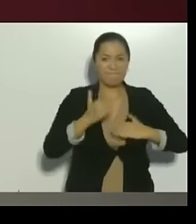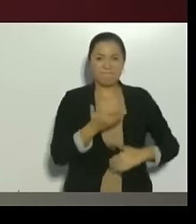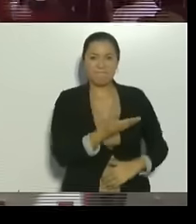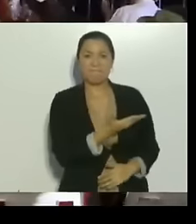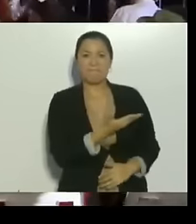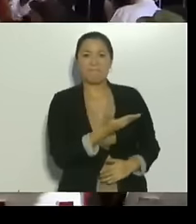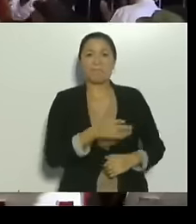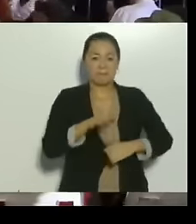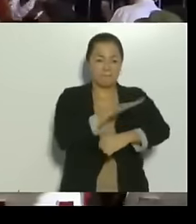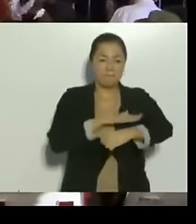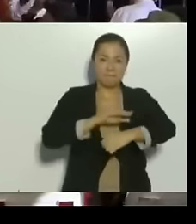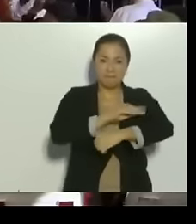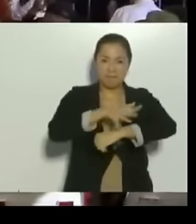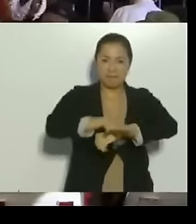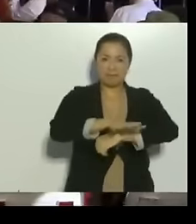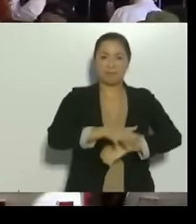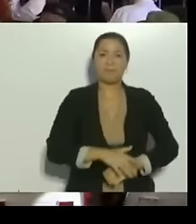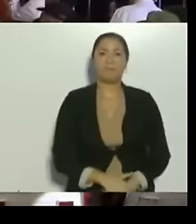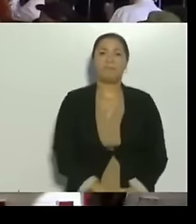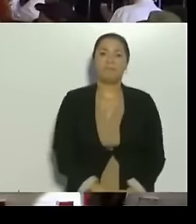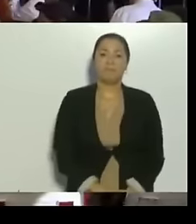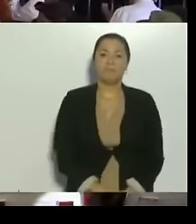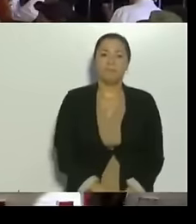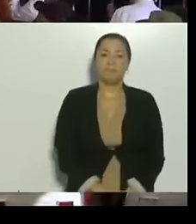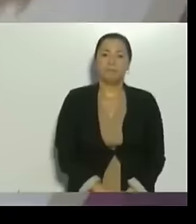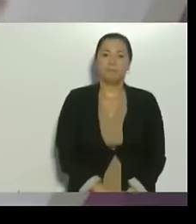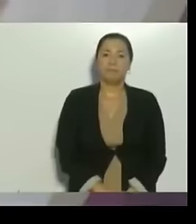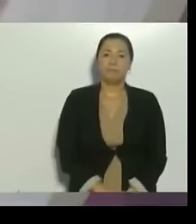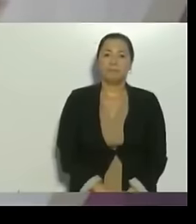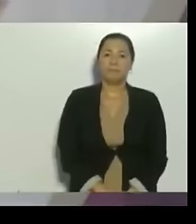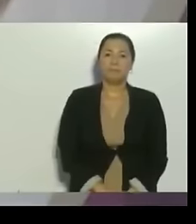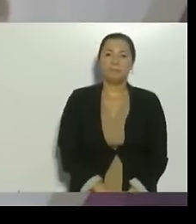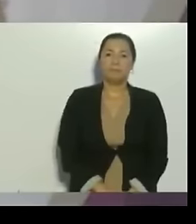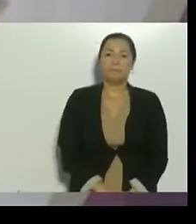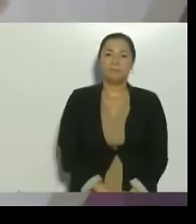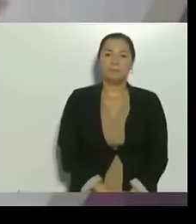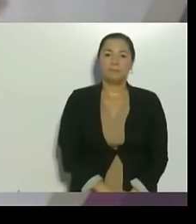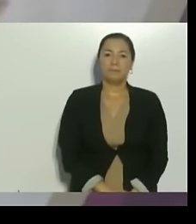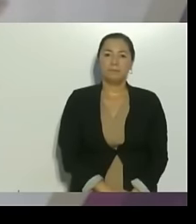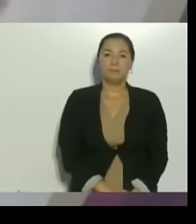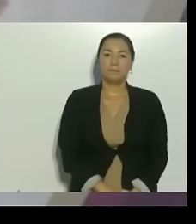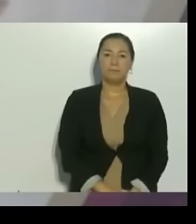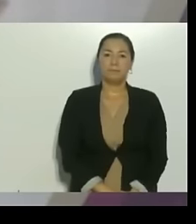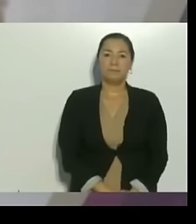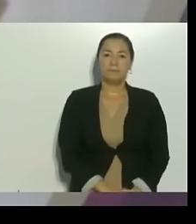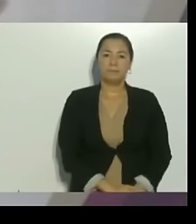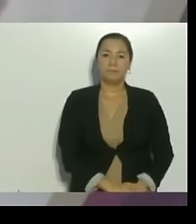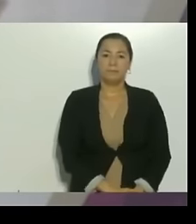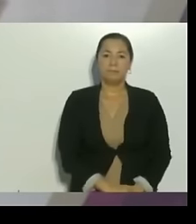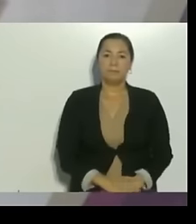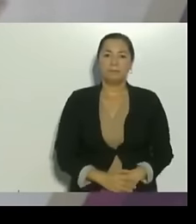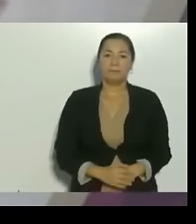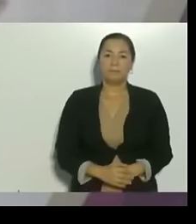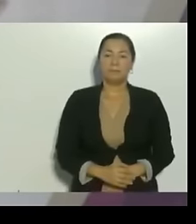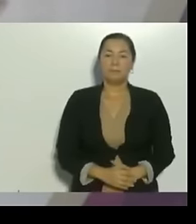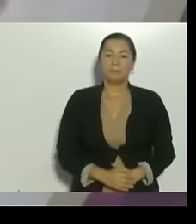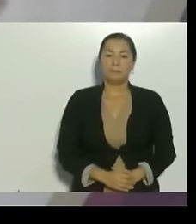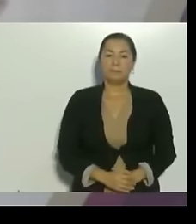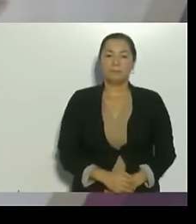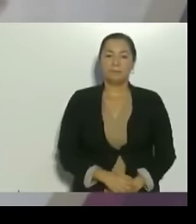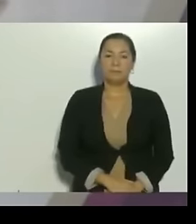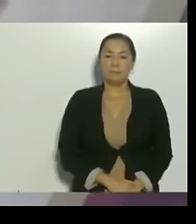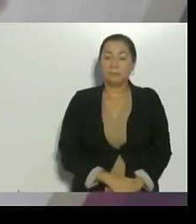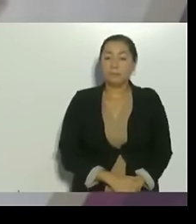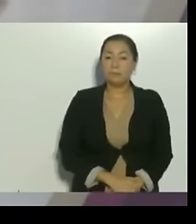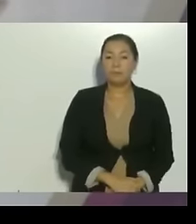con sus habilidades que tienen una riqueza más grande y de esa manera todos nos necesitamos Cómo ves esta crítica que